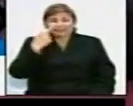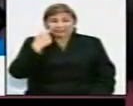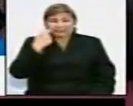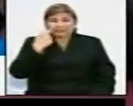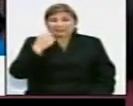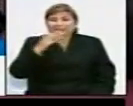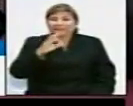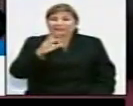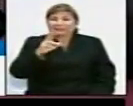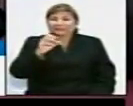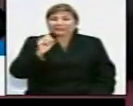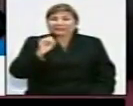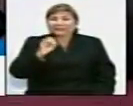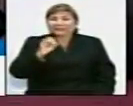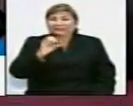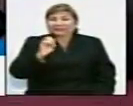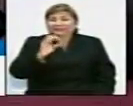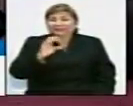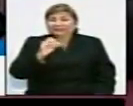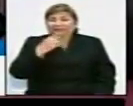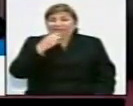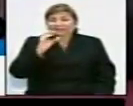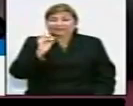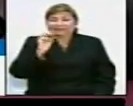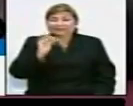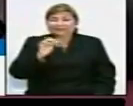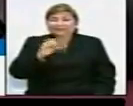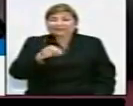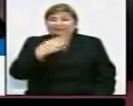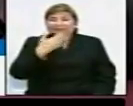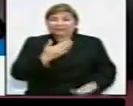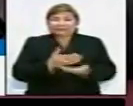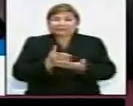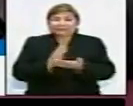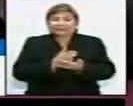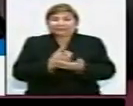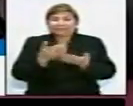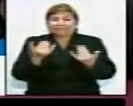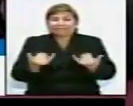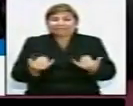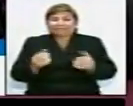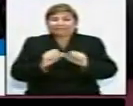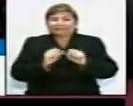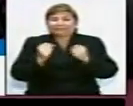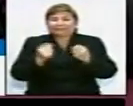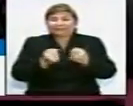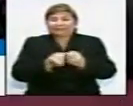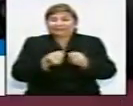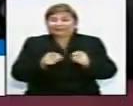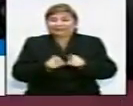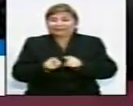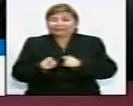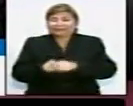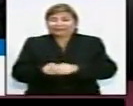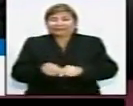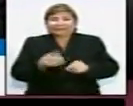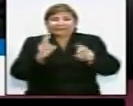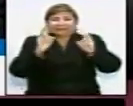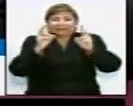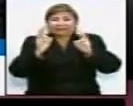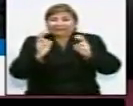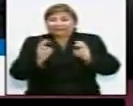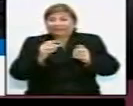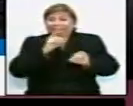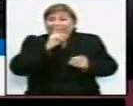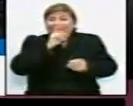Manuel Francisco Cox Ganosa, jefe interino de la OMPE, por su participación en la presente sesión. Hay temas que se